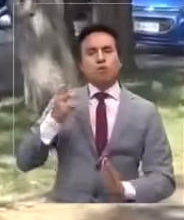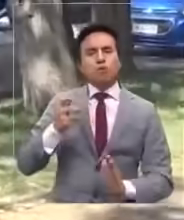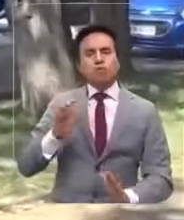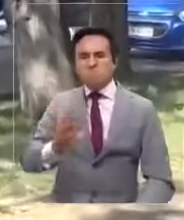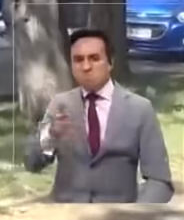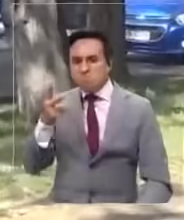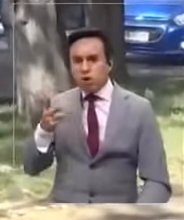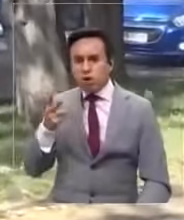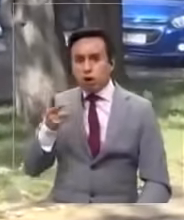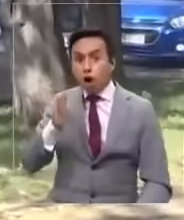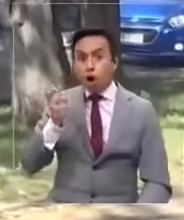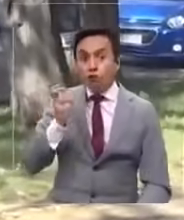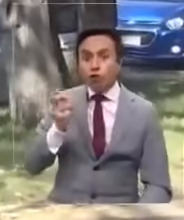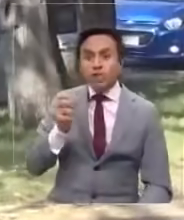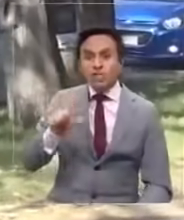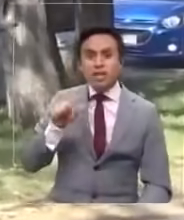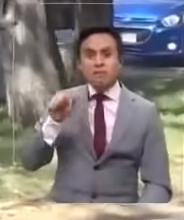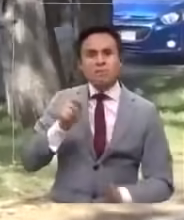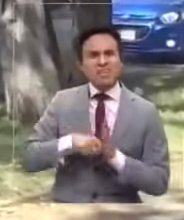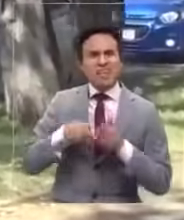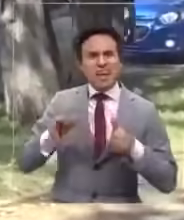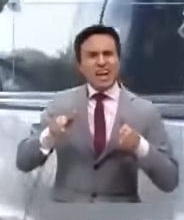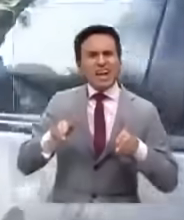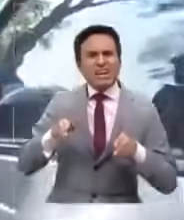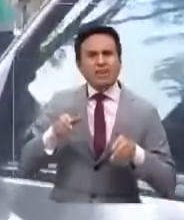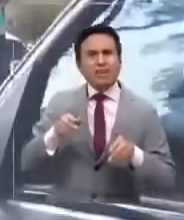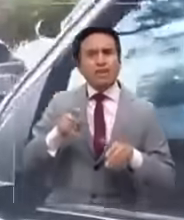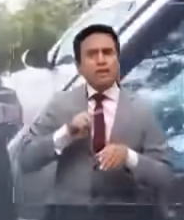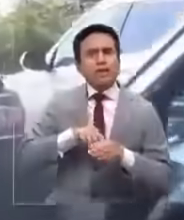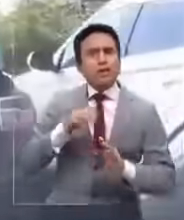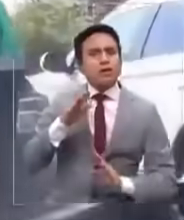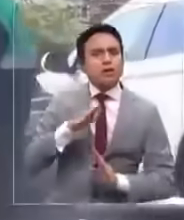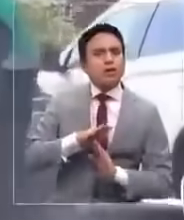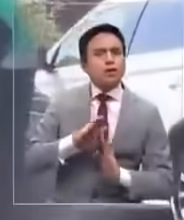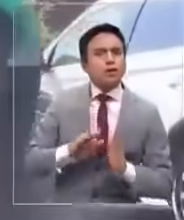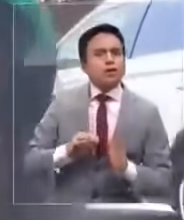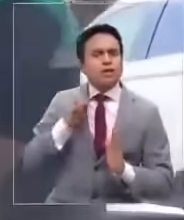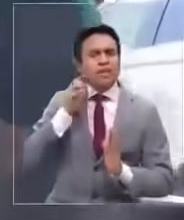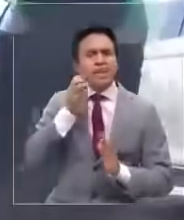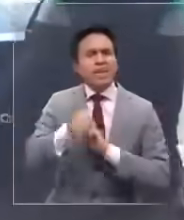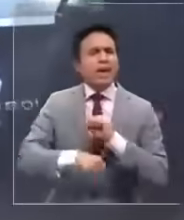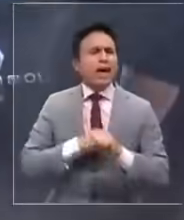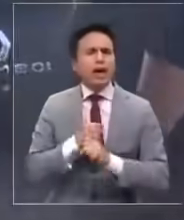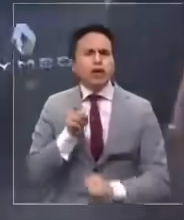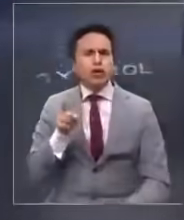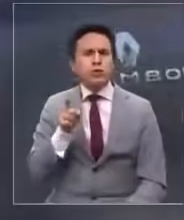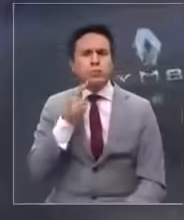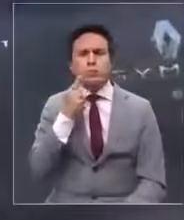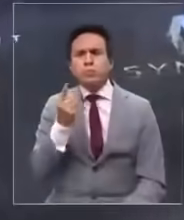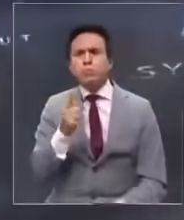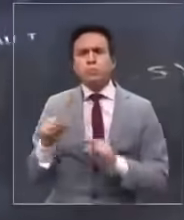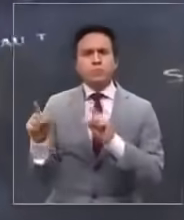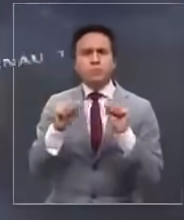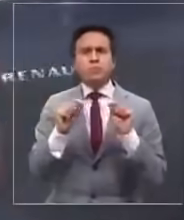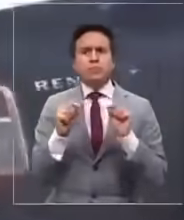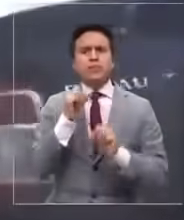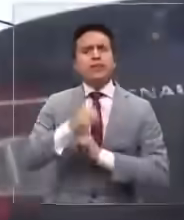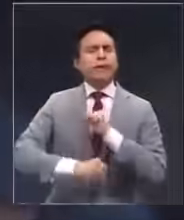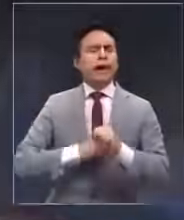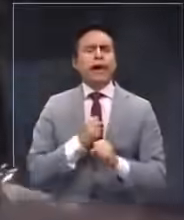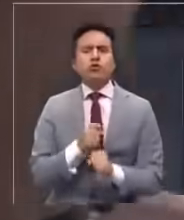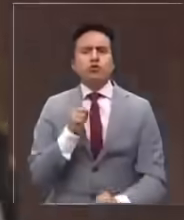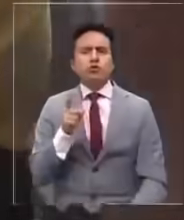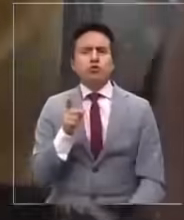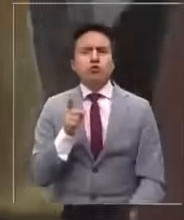intimidación. Y yo 16 meses en la calle, vine en la condicional. ¿Te saltó, po? ¿Pero de qué año, eh? ¿De qué año,